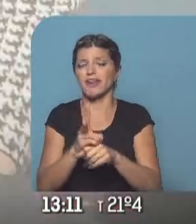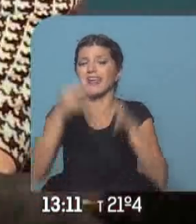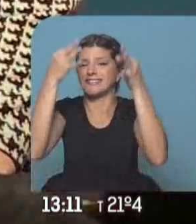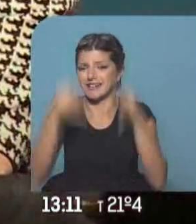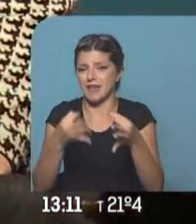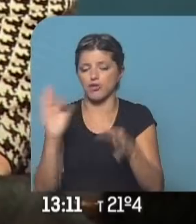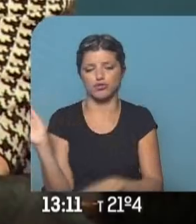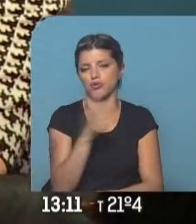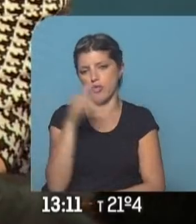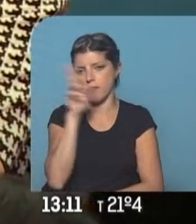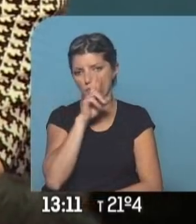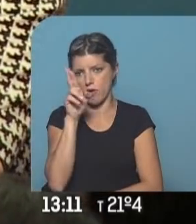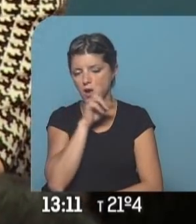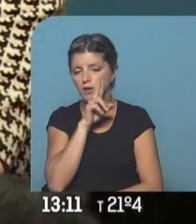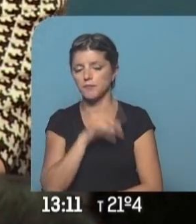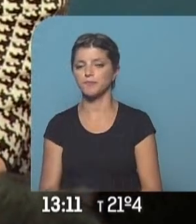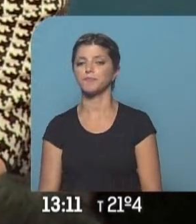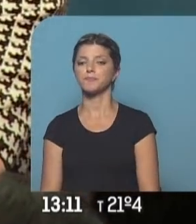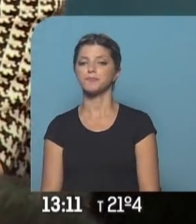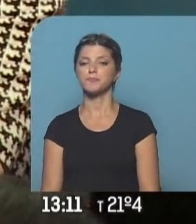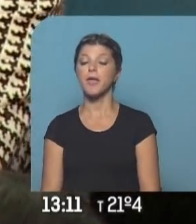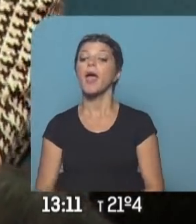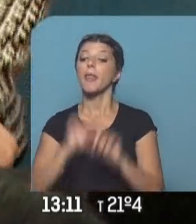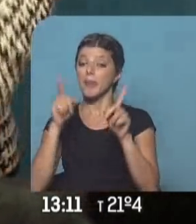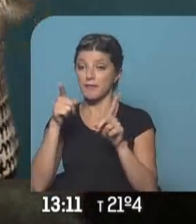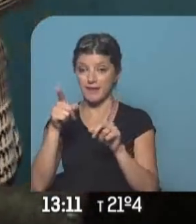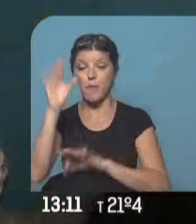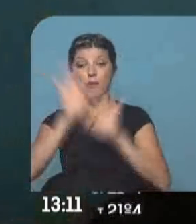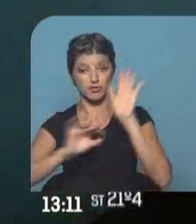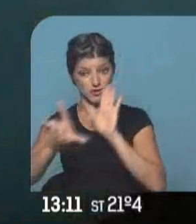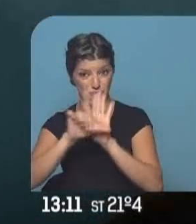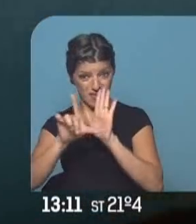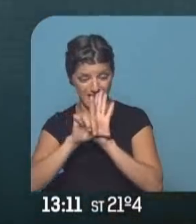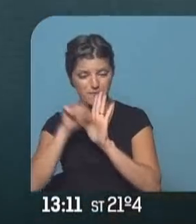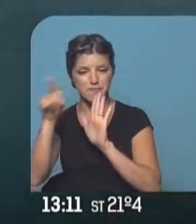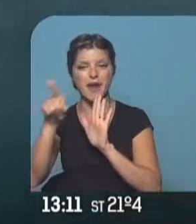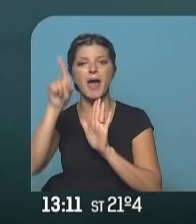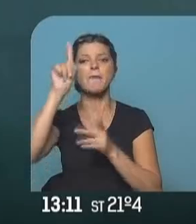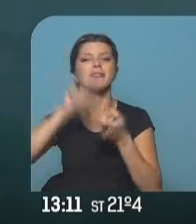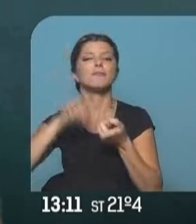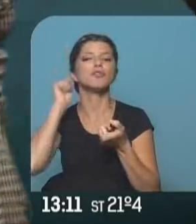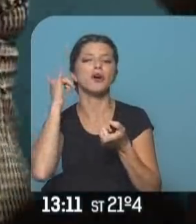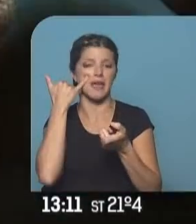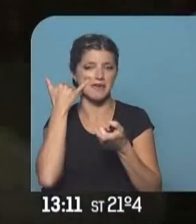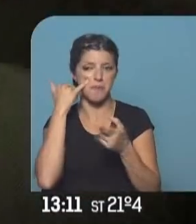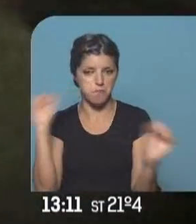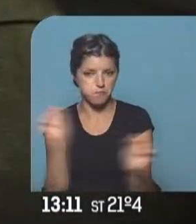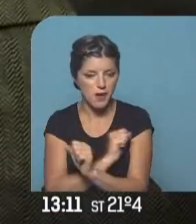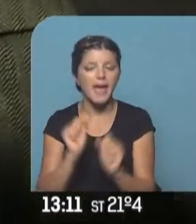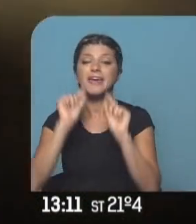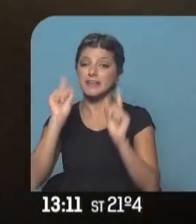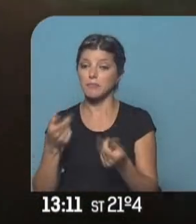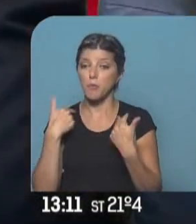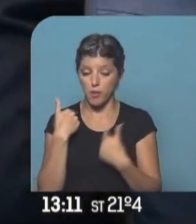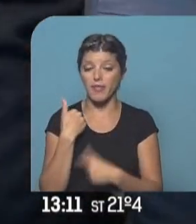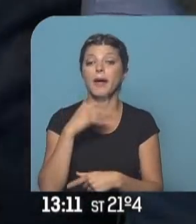compatriotas. Bachelet también impulsa un proyecto de ley para legalizar el matrimonio igualitario e incluso permitir la